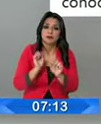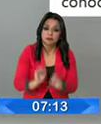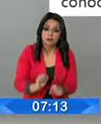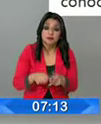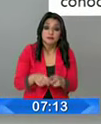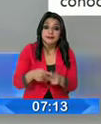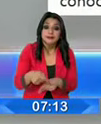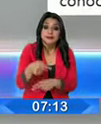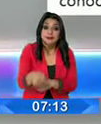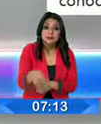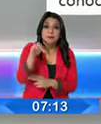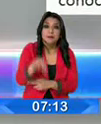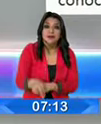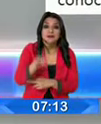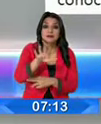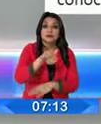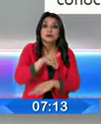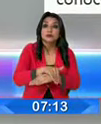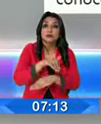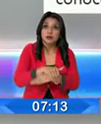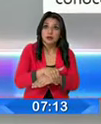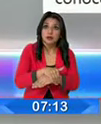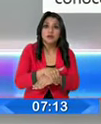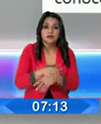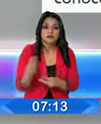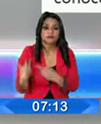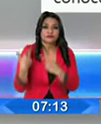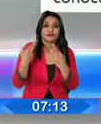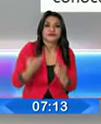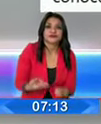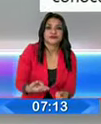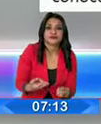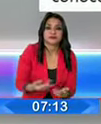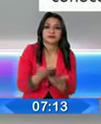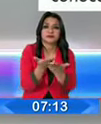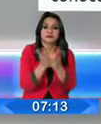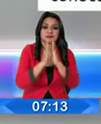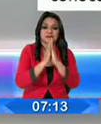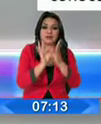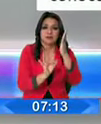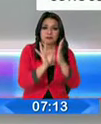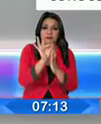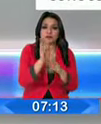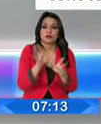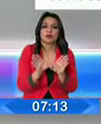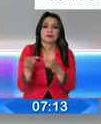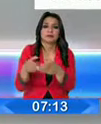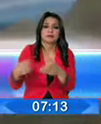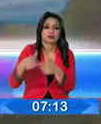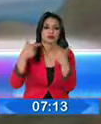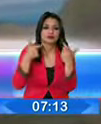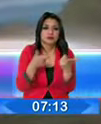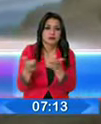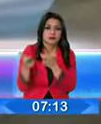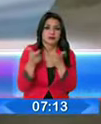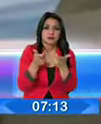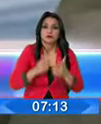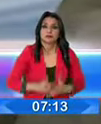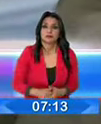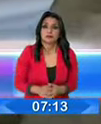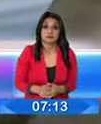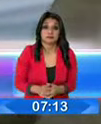este martes a las cinco de la tarde avocar conocimiento y enviar el pedido aprobado a la comisión de fiscalización bajo estos parámetros